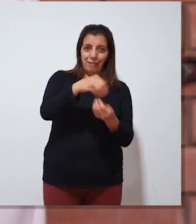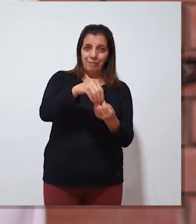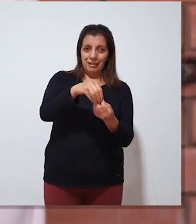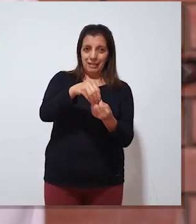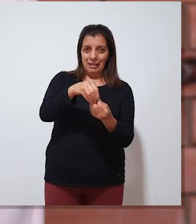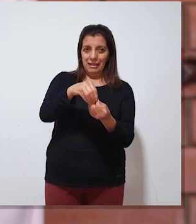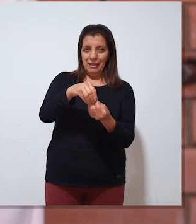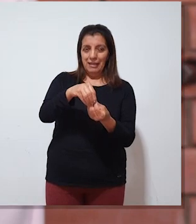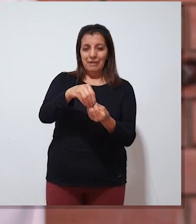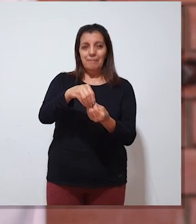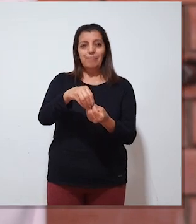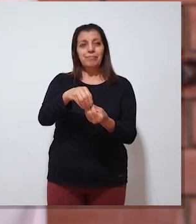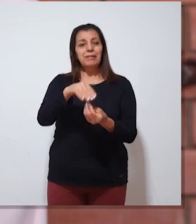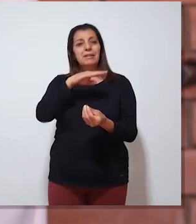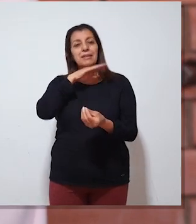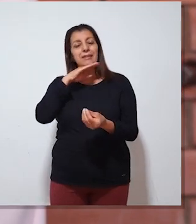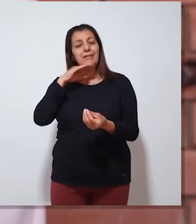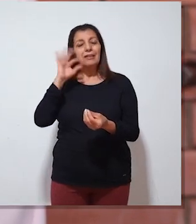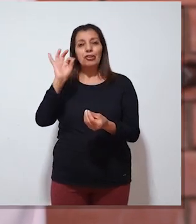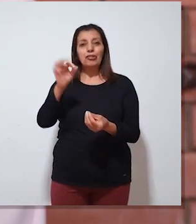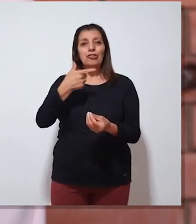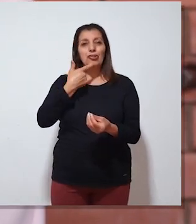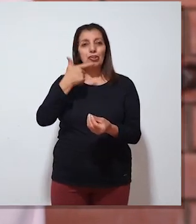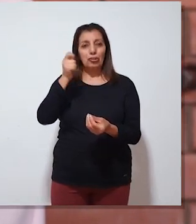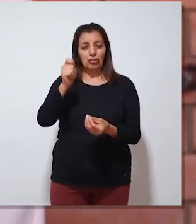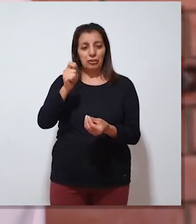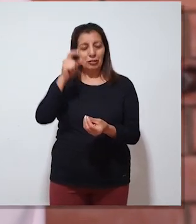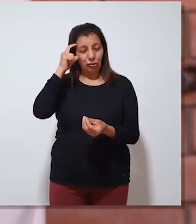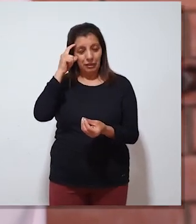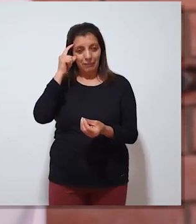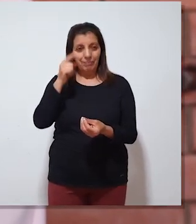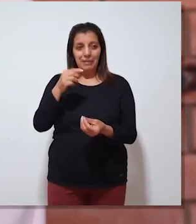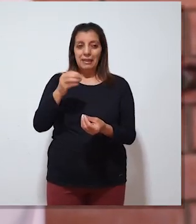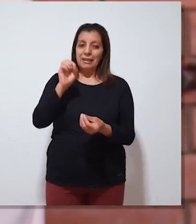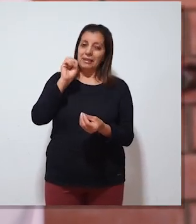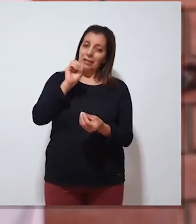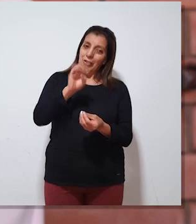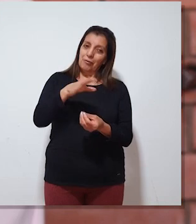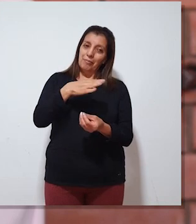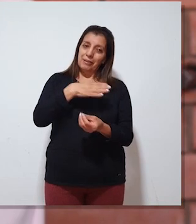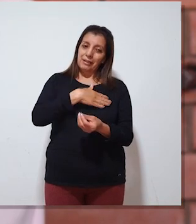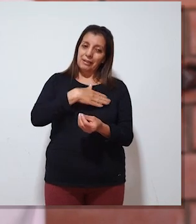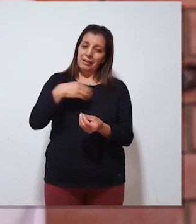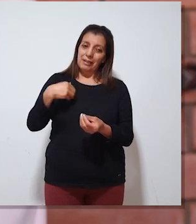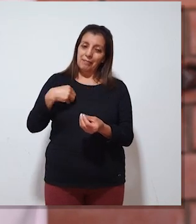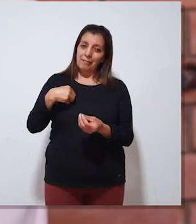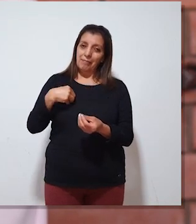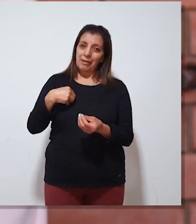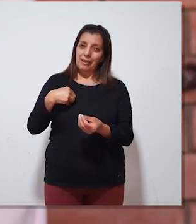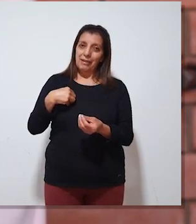la virgen era María. El ángel entró en su casa y la saludó